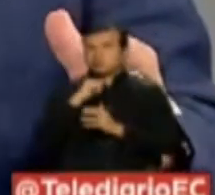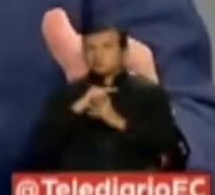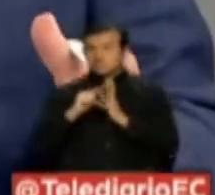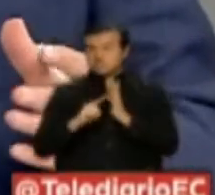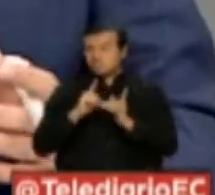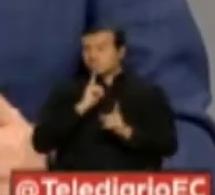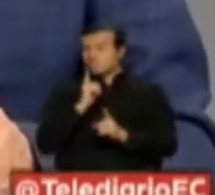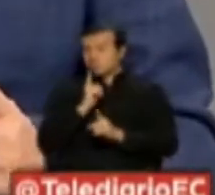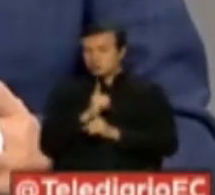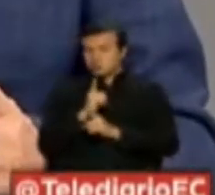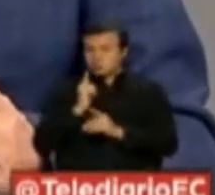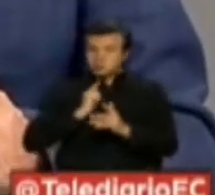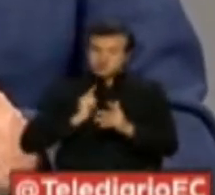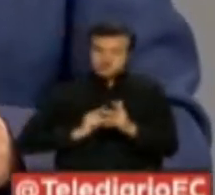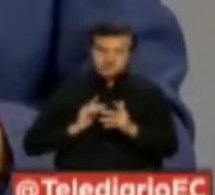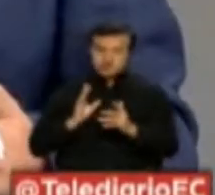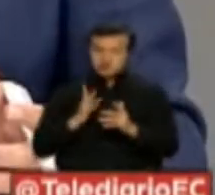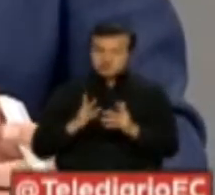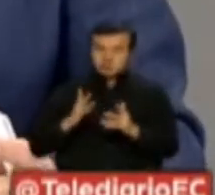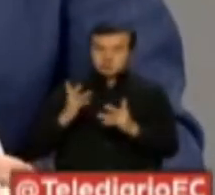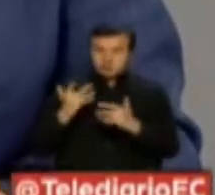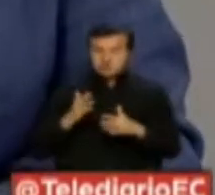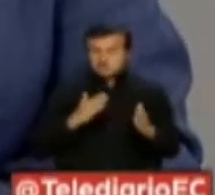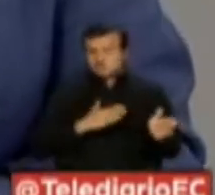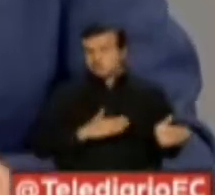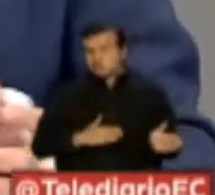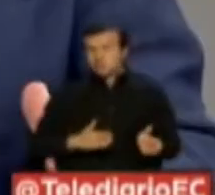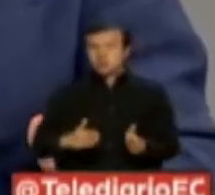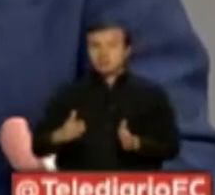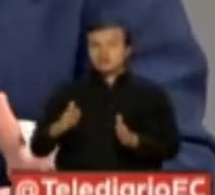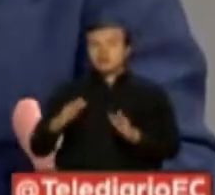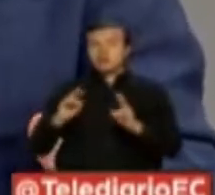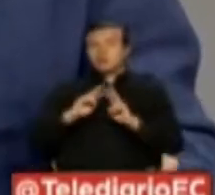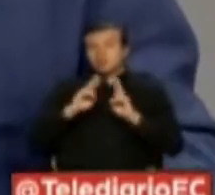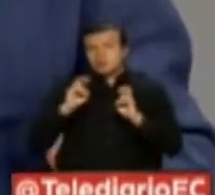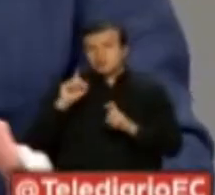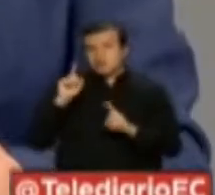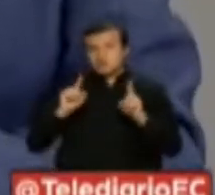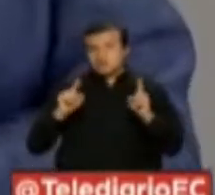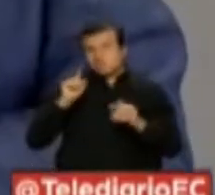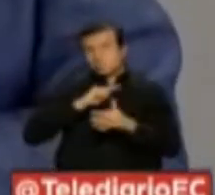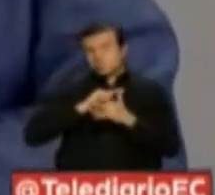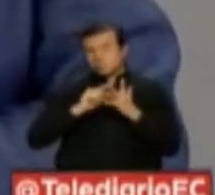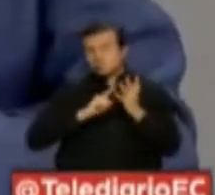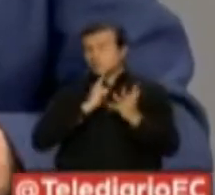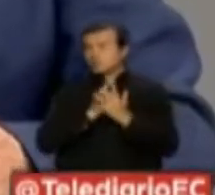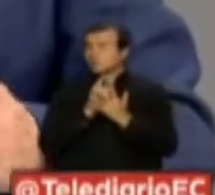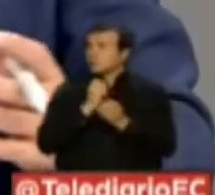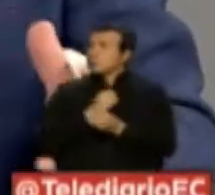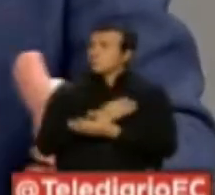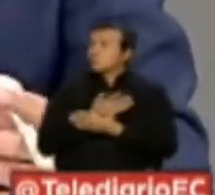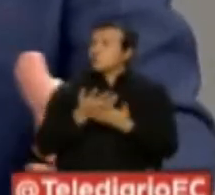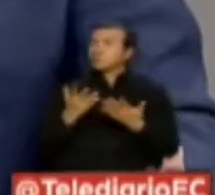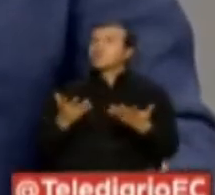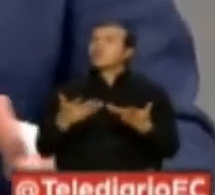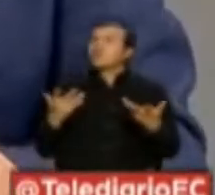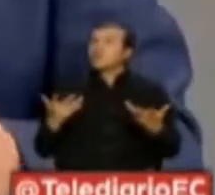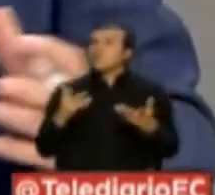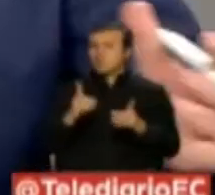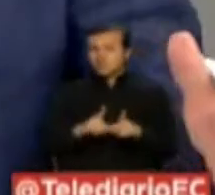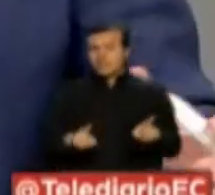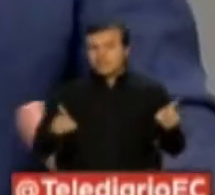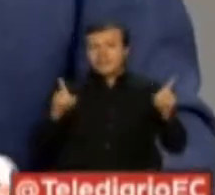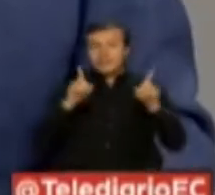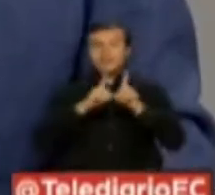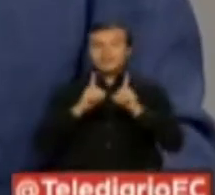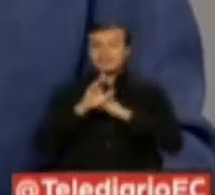por supuesto, no al detalle, pero se ha venido enterando del contenido de algunas declaraciones de posiciones, aportes de datos que han